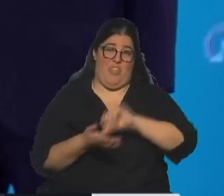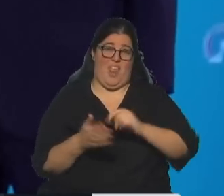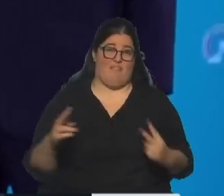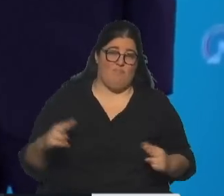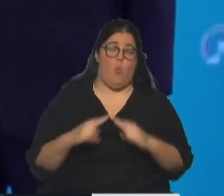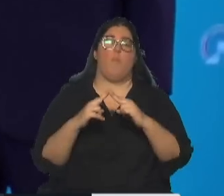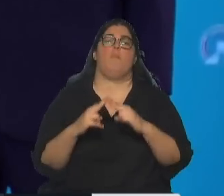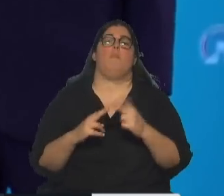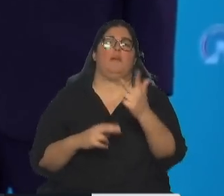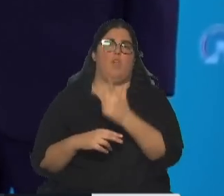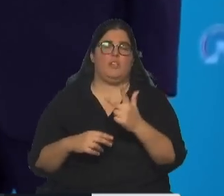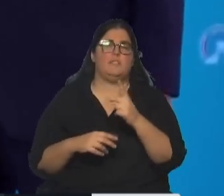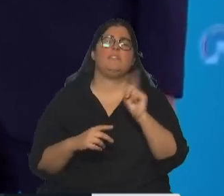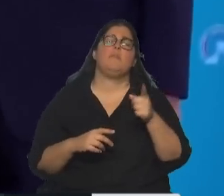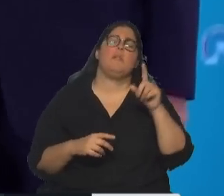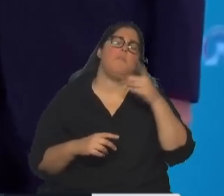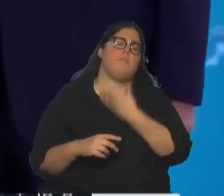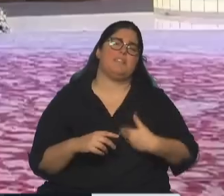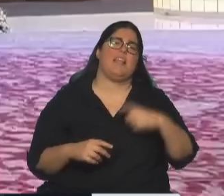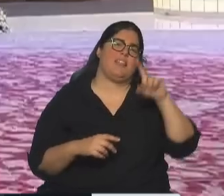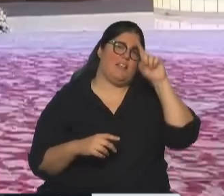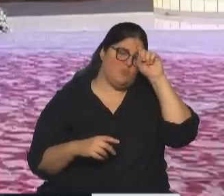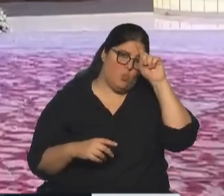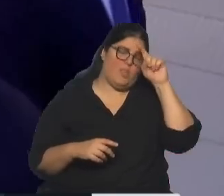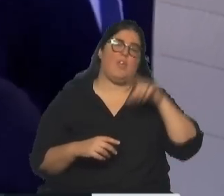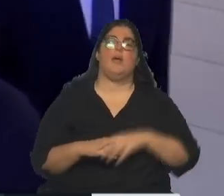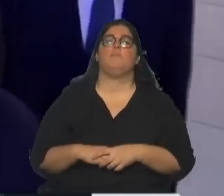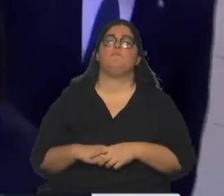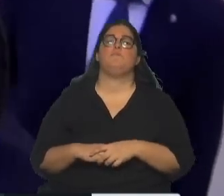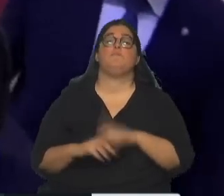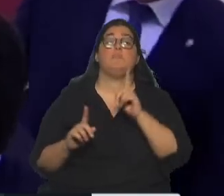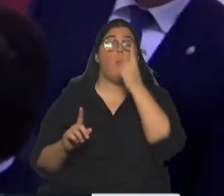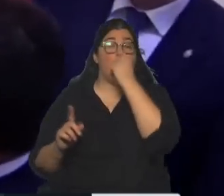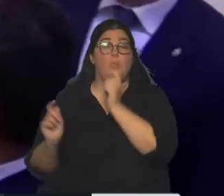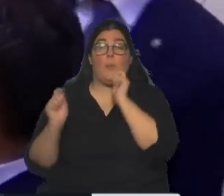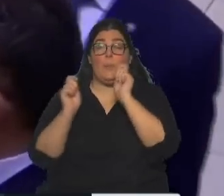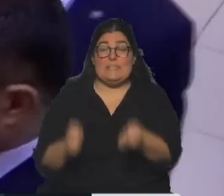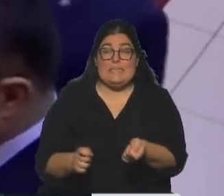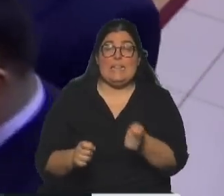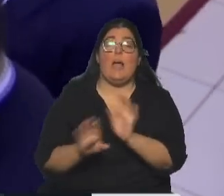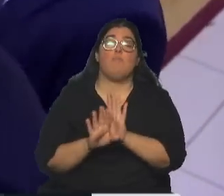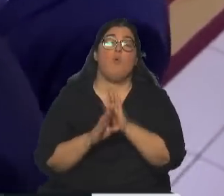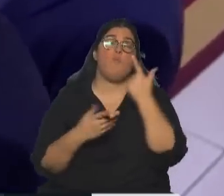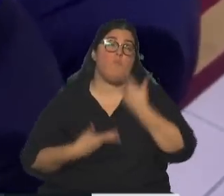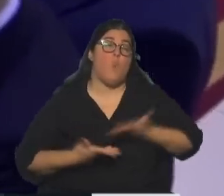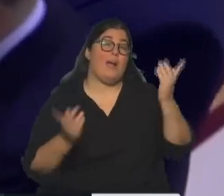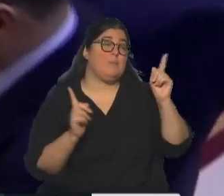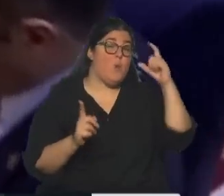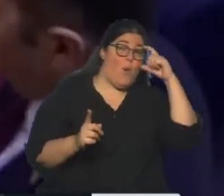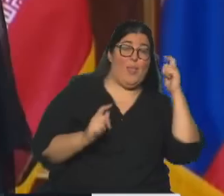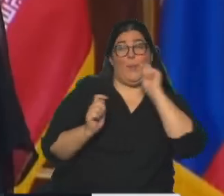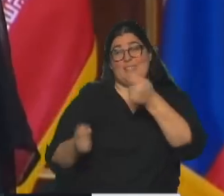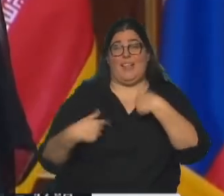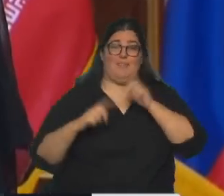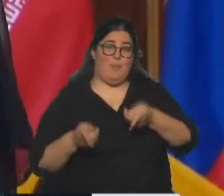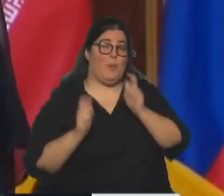del presidente de Turquía, Recep Tayyip Erdogan. La visita de Putin no es solo una respuesta en espejo a la de Biden, sino también